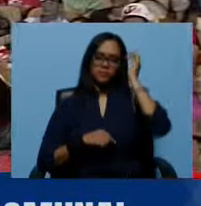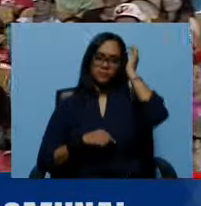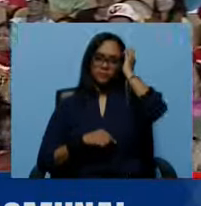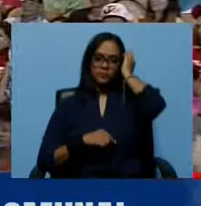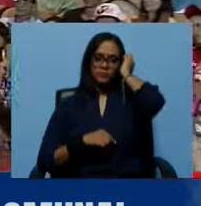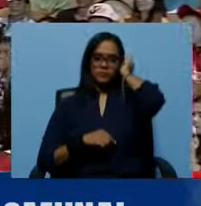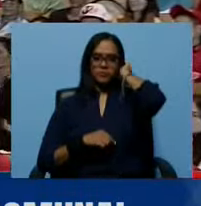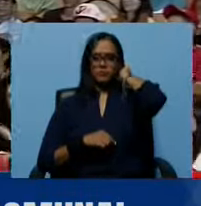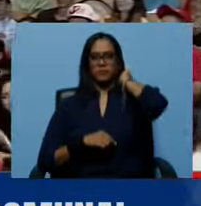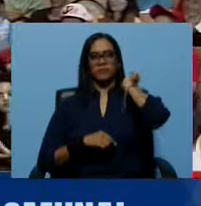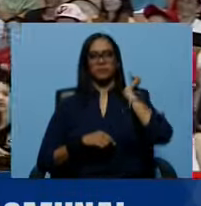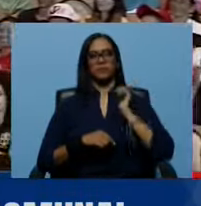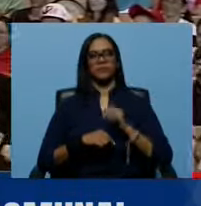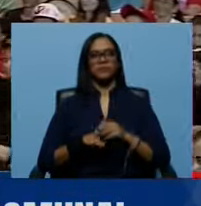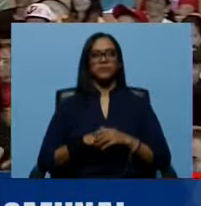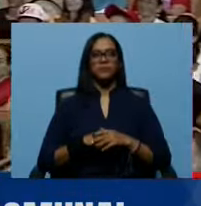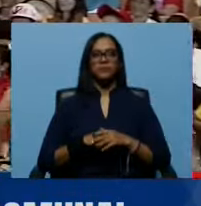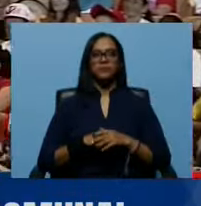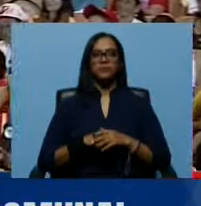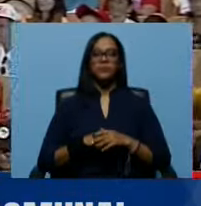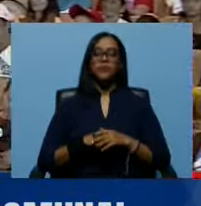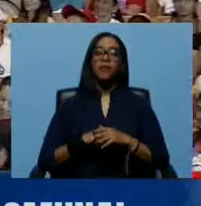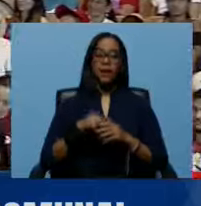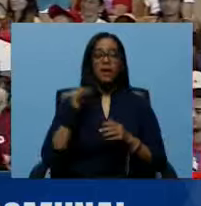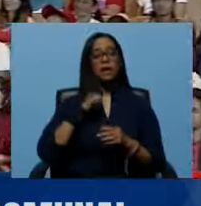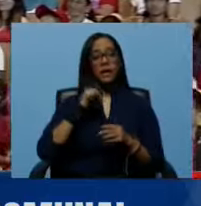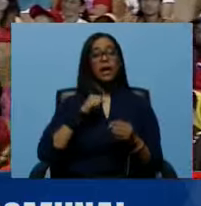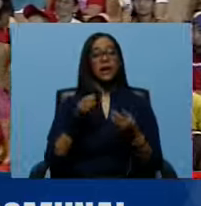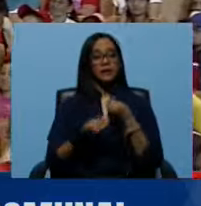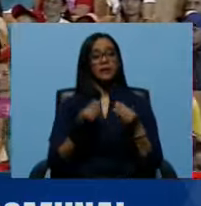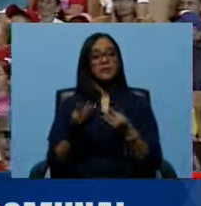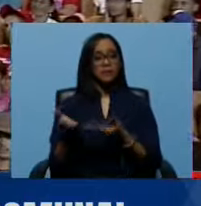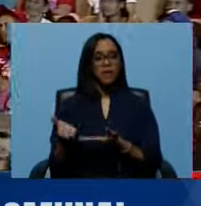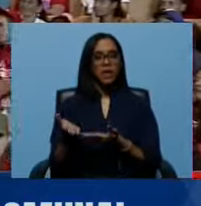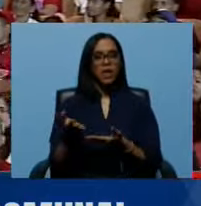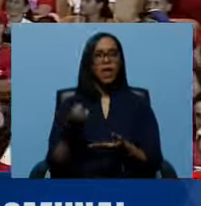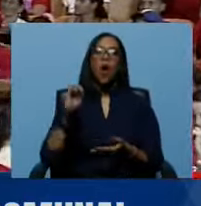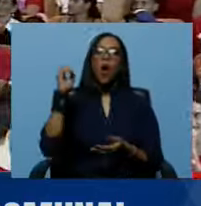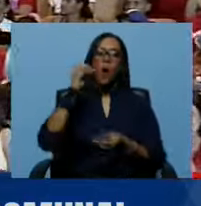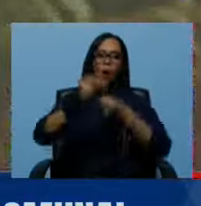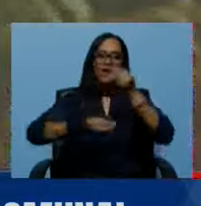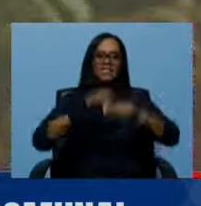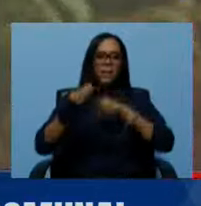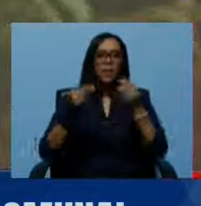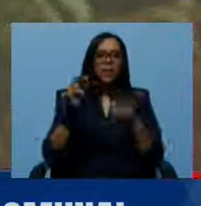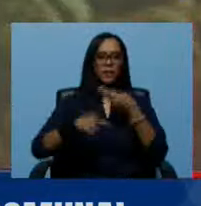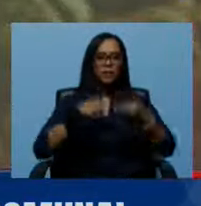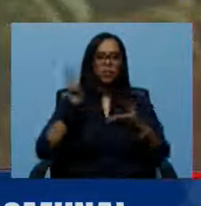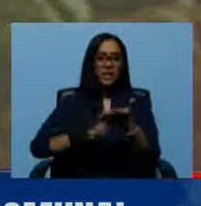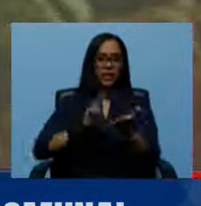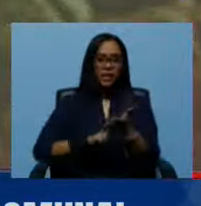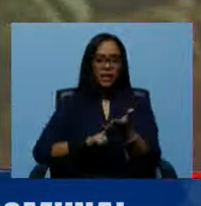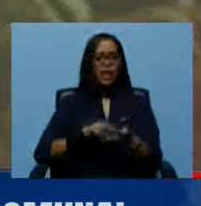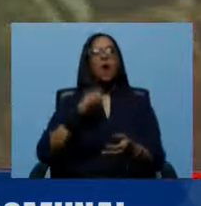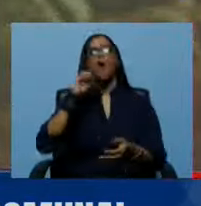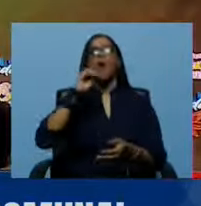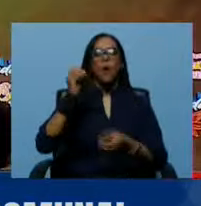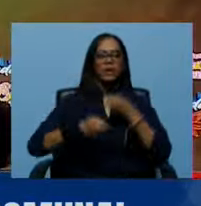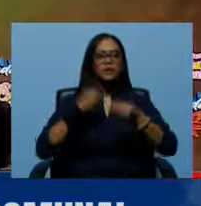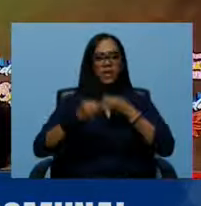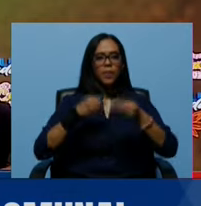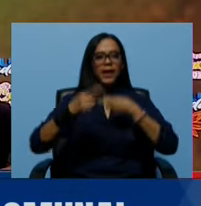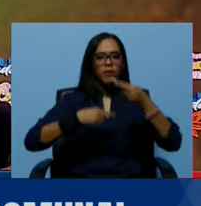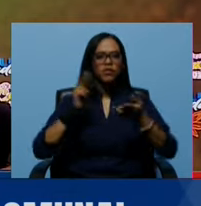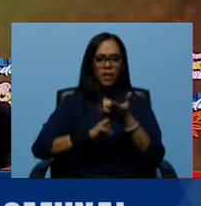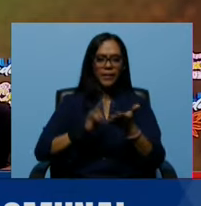¿Ah? Es que es así, compañero. O hacemos la revolución de verdad, o hacemos la revolución de verdad,